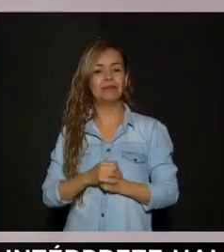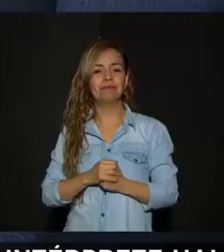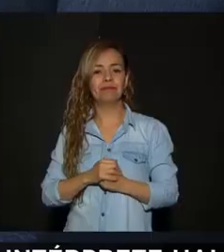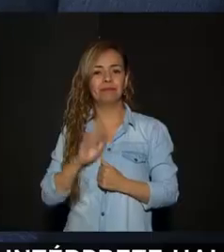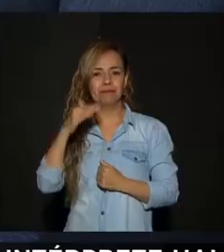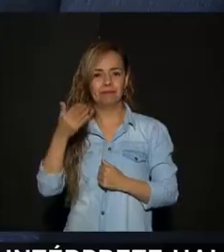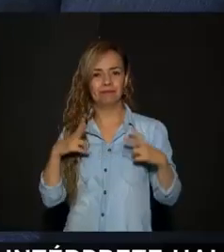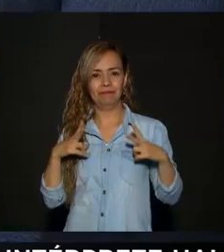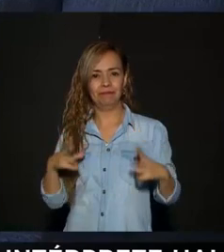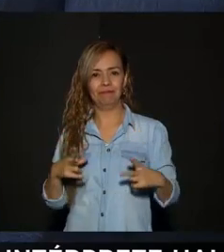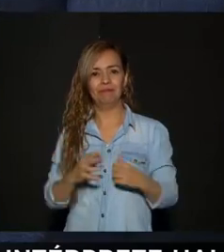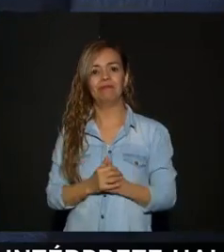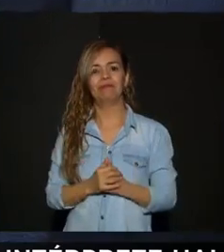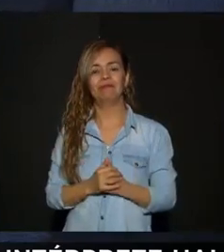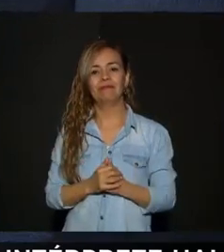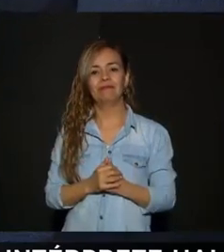ya regresamos.